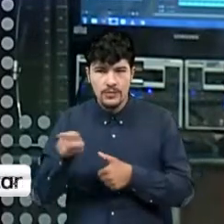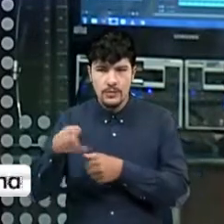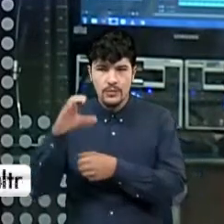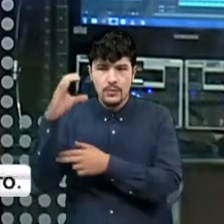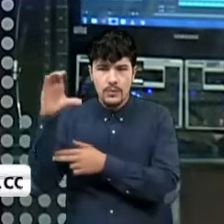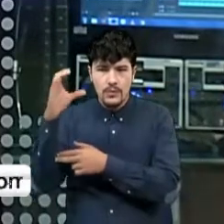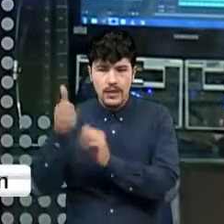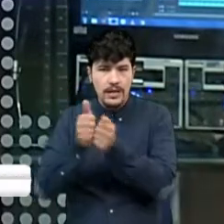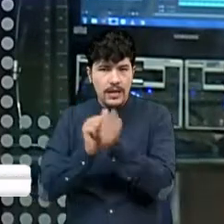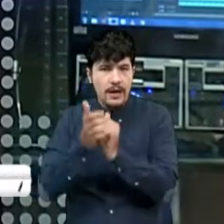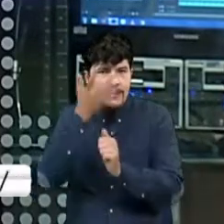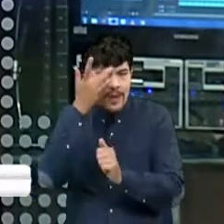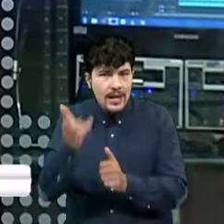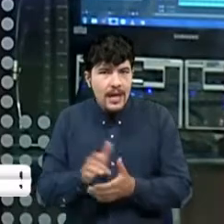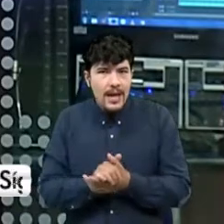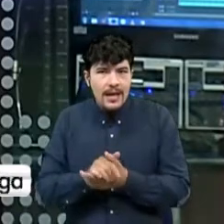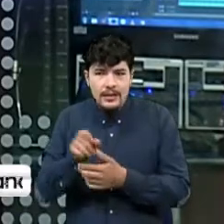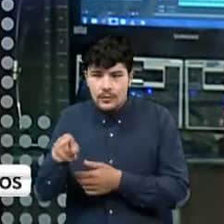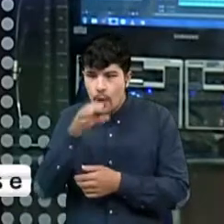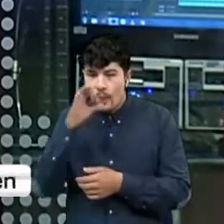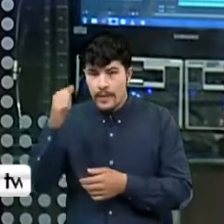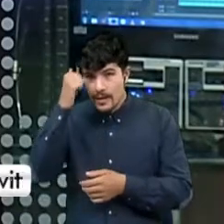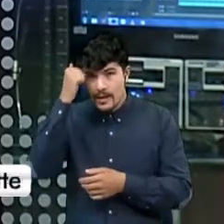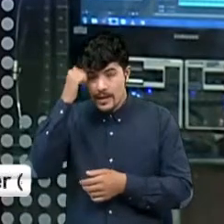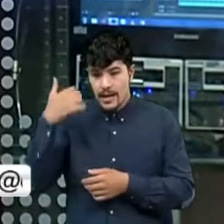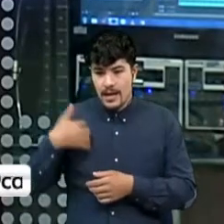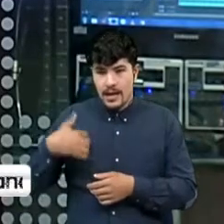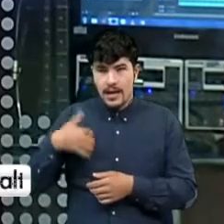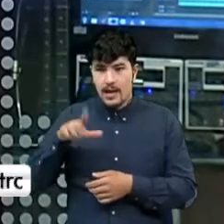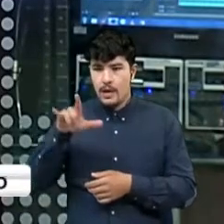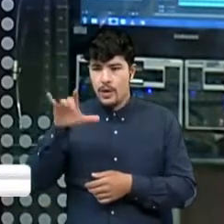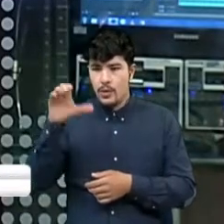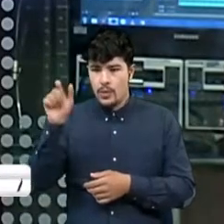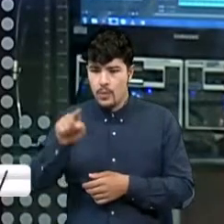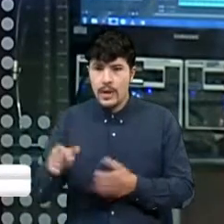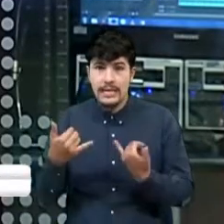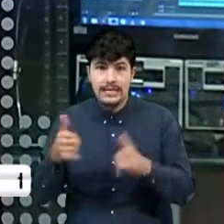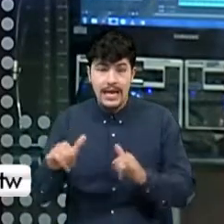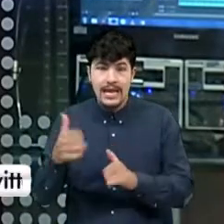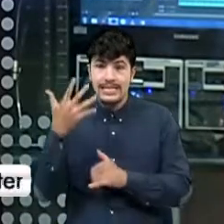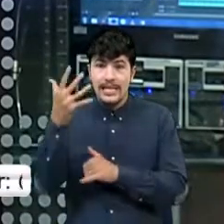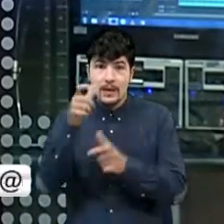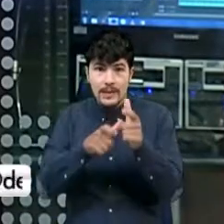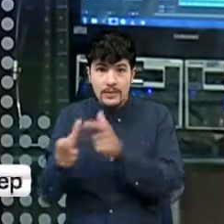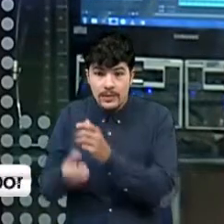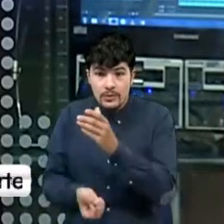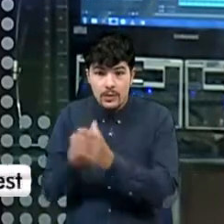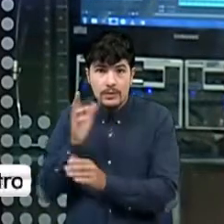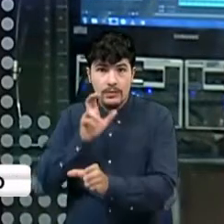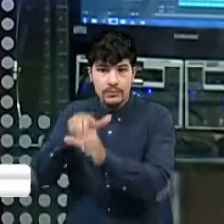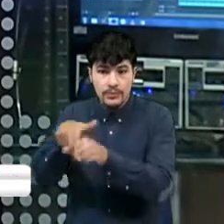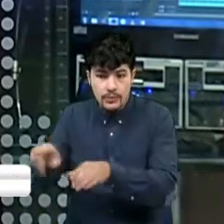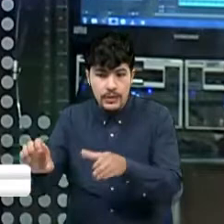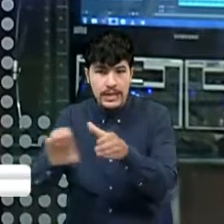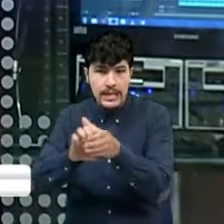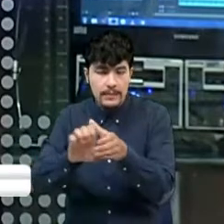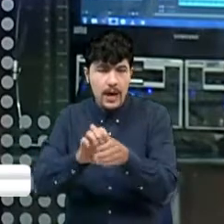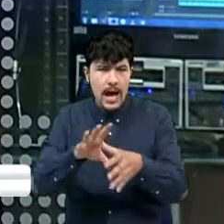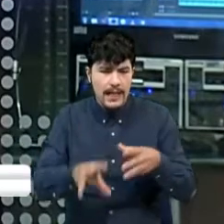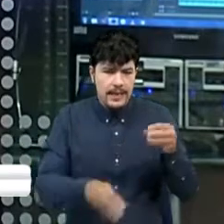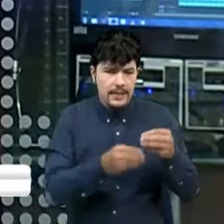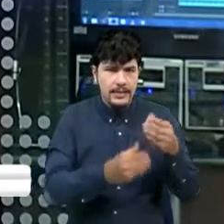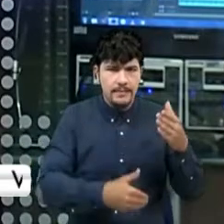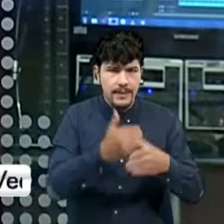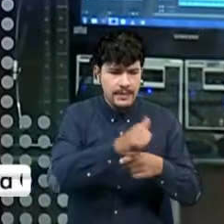deportivo porque los dirigidos por el profesor argentino lucas pusineri ya suman cinco refuerzos además también hacen parte de la práctica